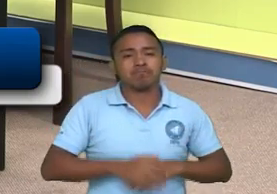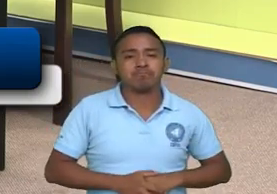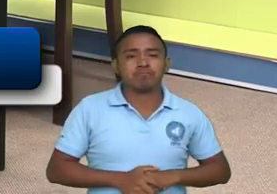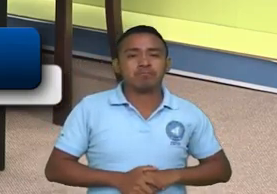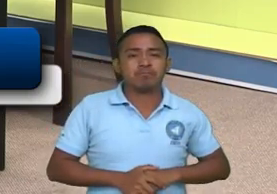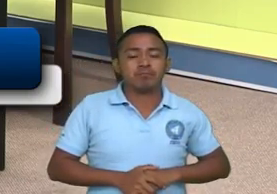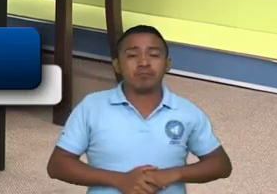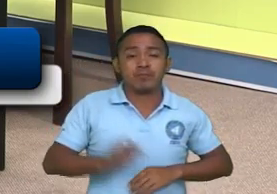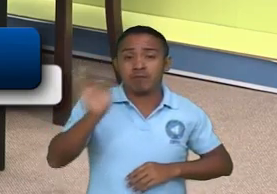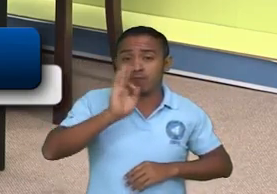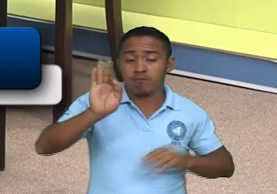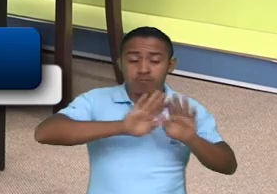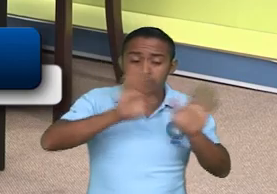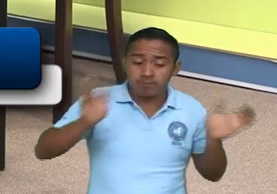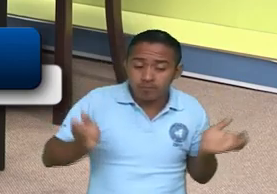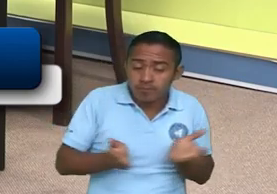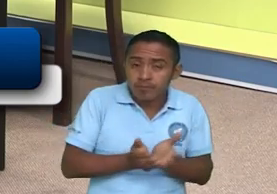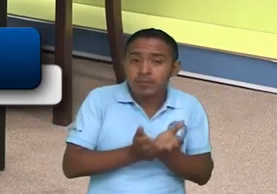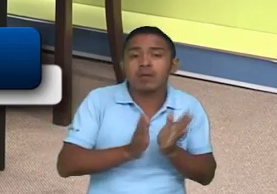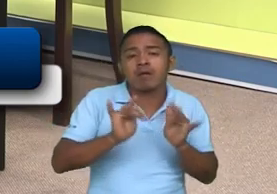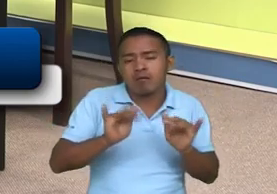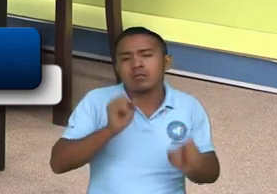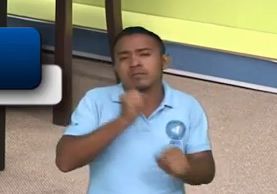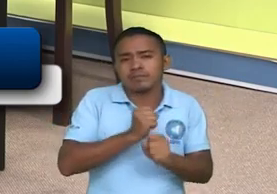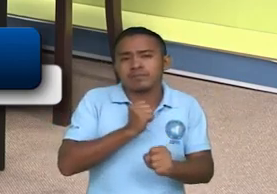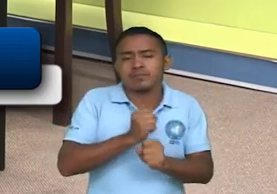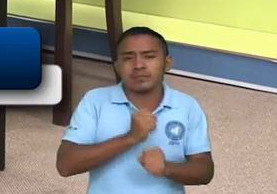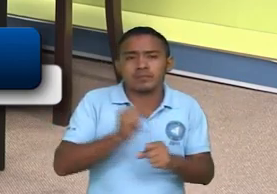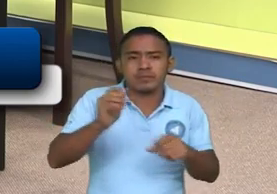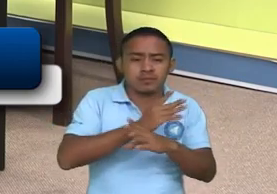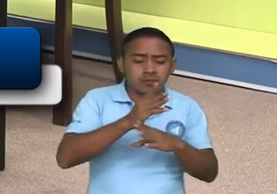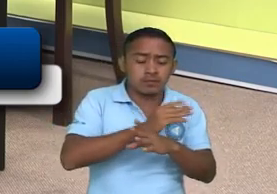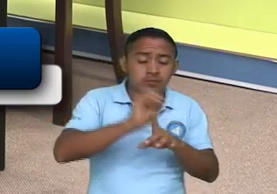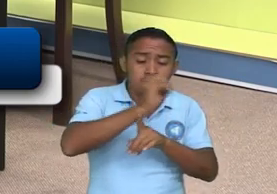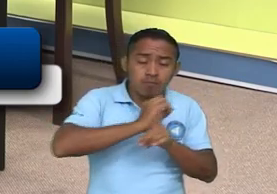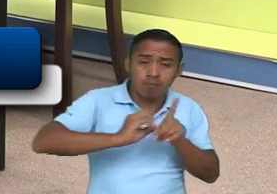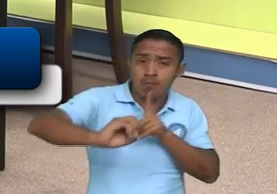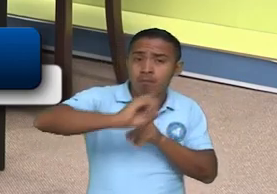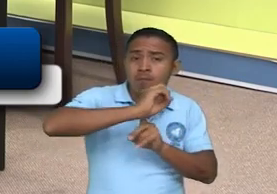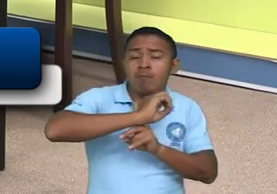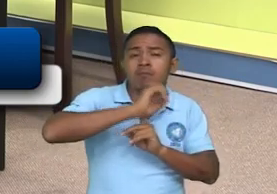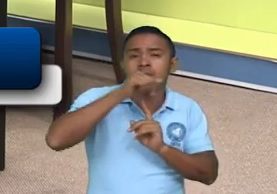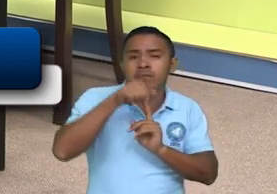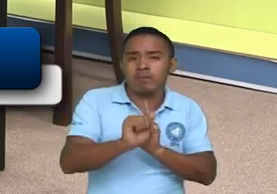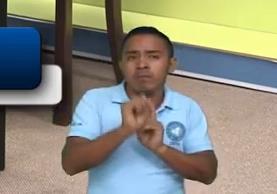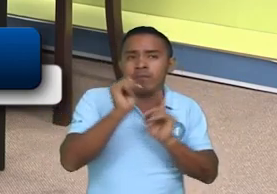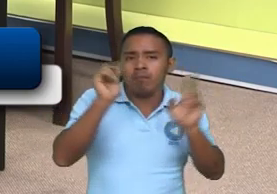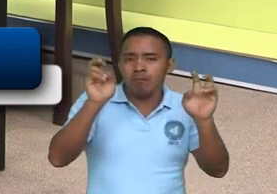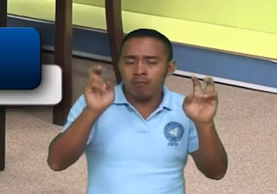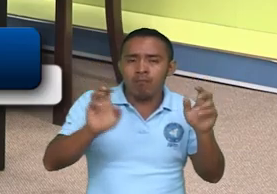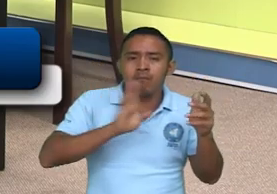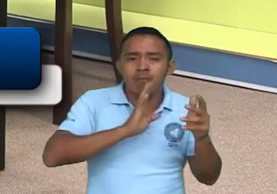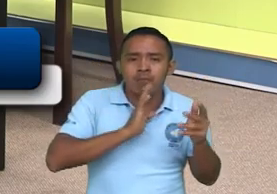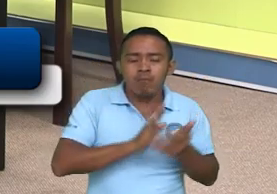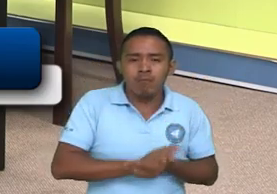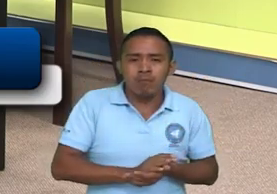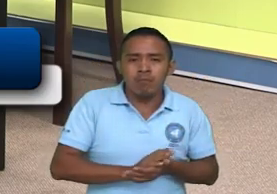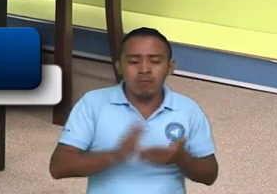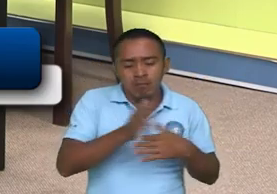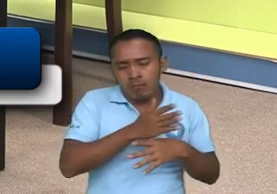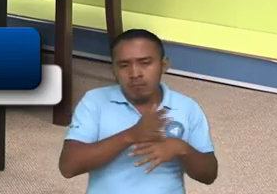de algún examen, alguna valoración para poder determinar si fue por muerte súbita o fue provocada por